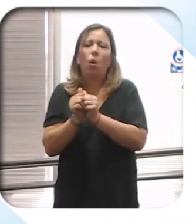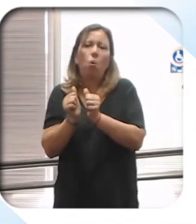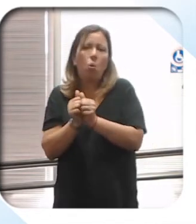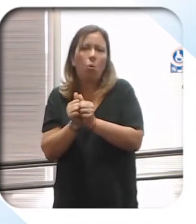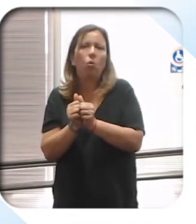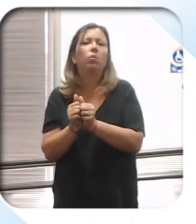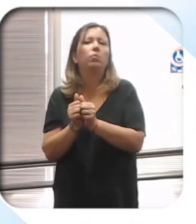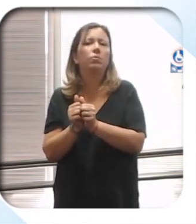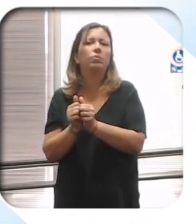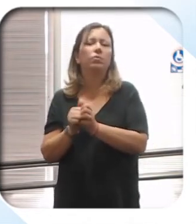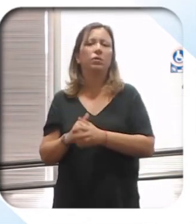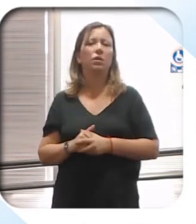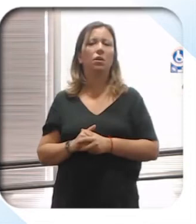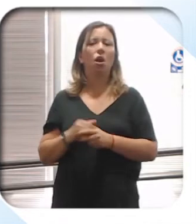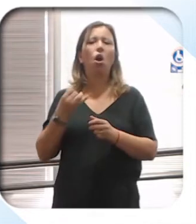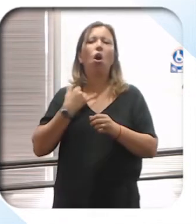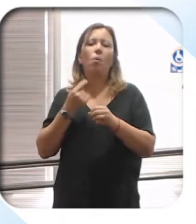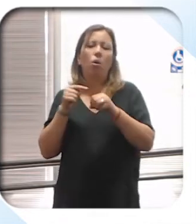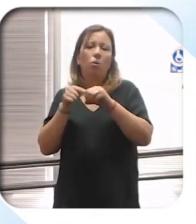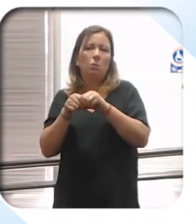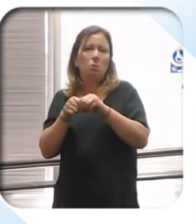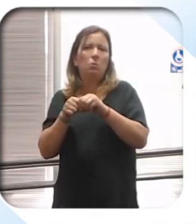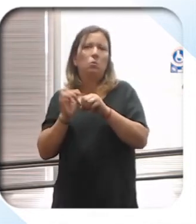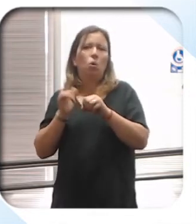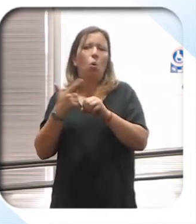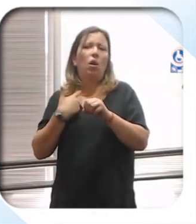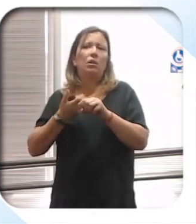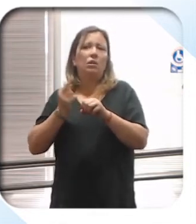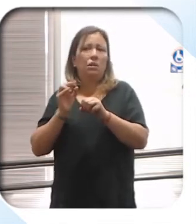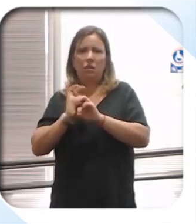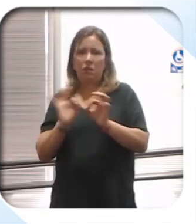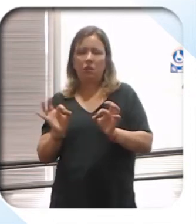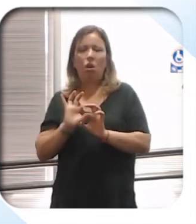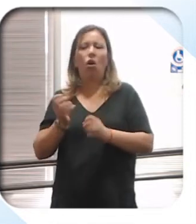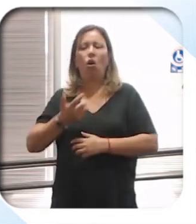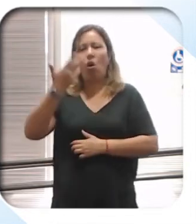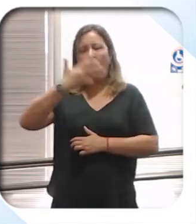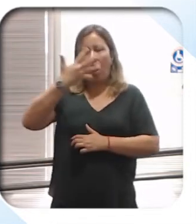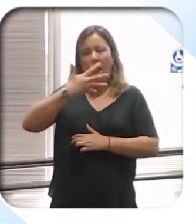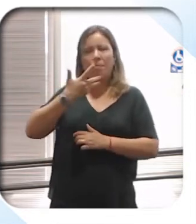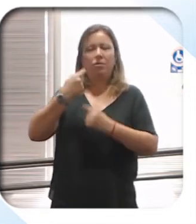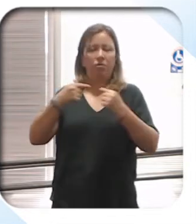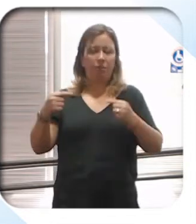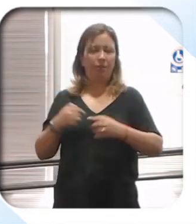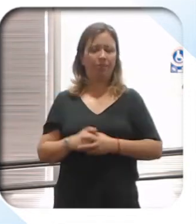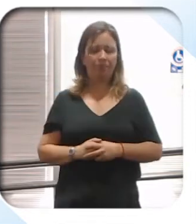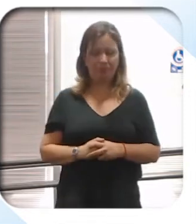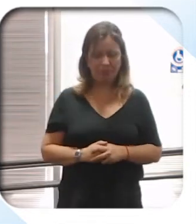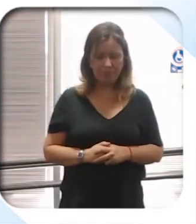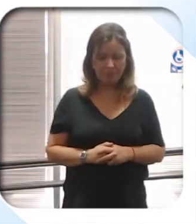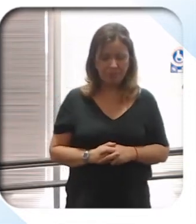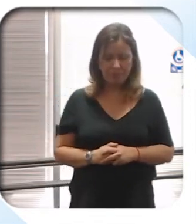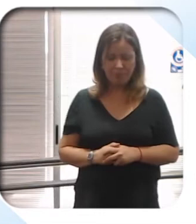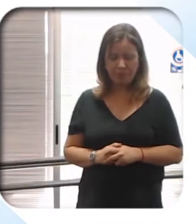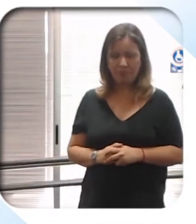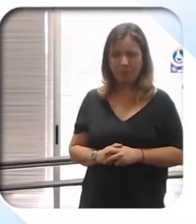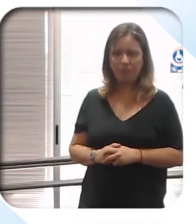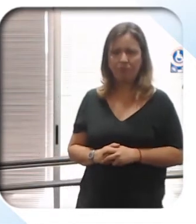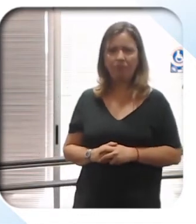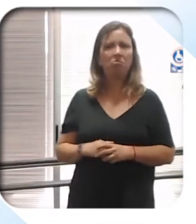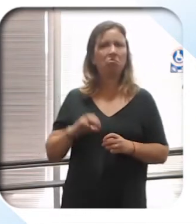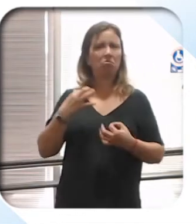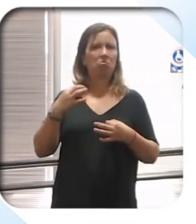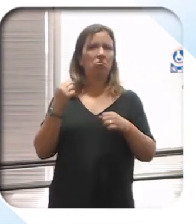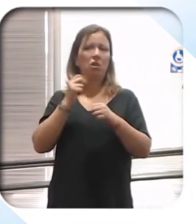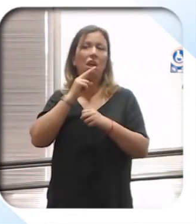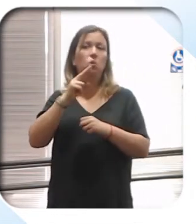juntos, la penetración sin pérdida de la erección, el orgasmo, el alta se dio el año y medio. Con éxito, la verdad, con muy